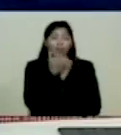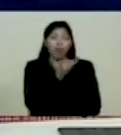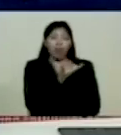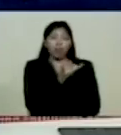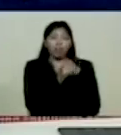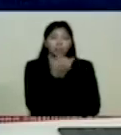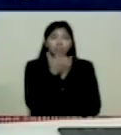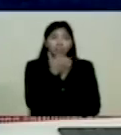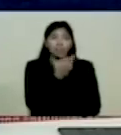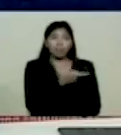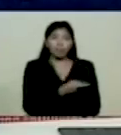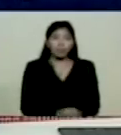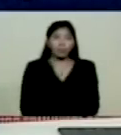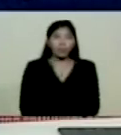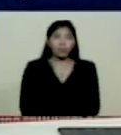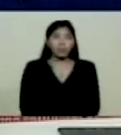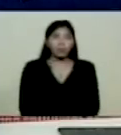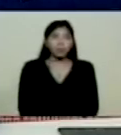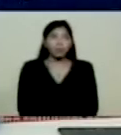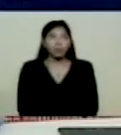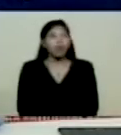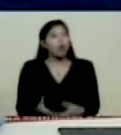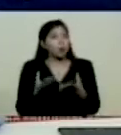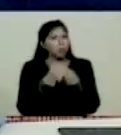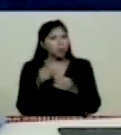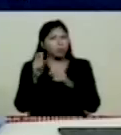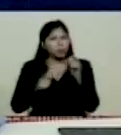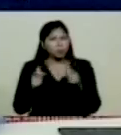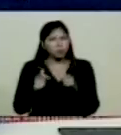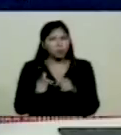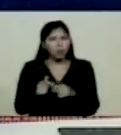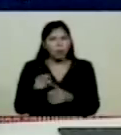Porque muchos señalaban que una participación baja le